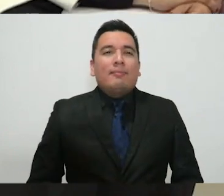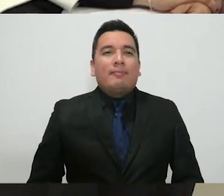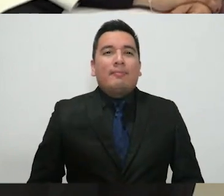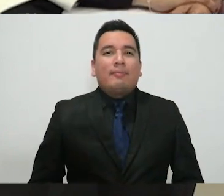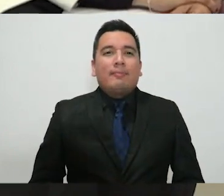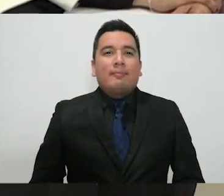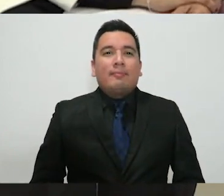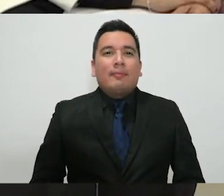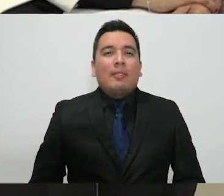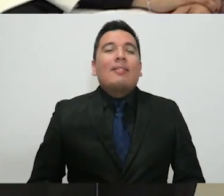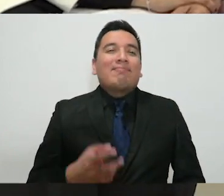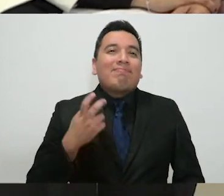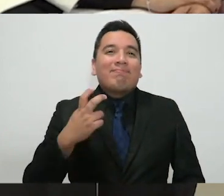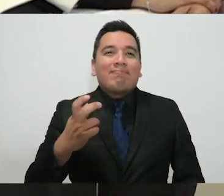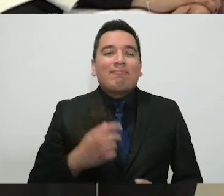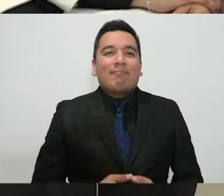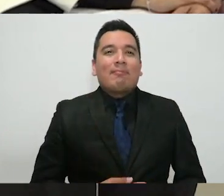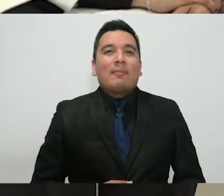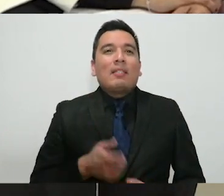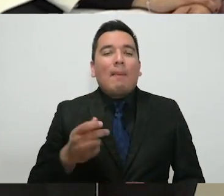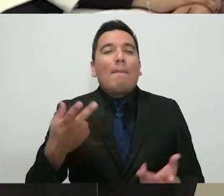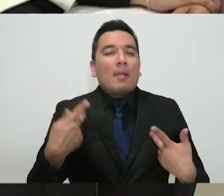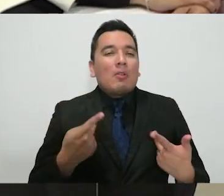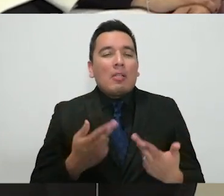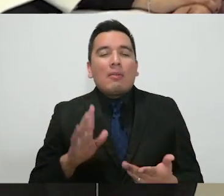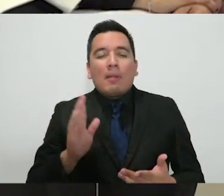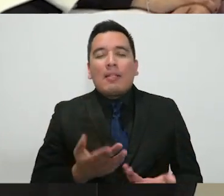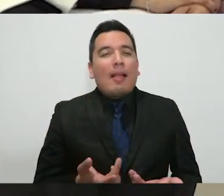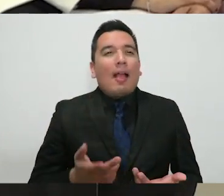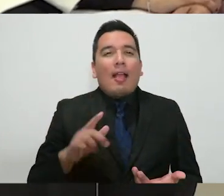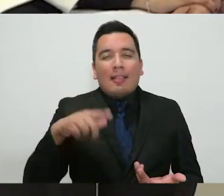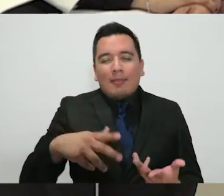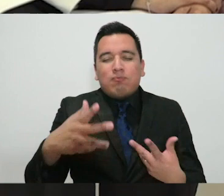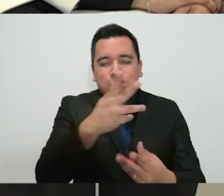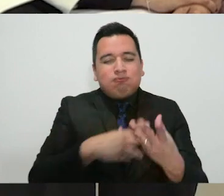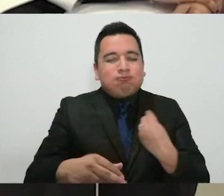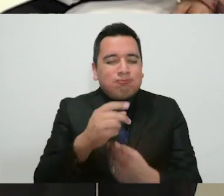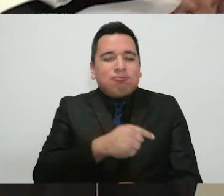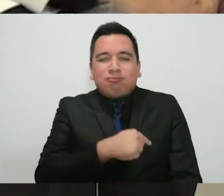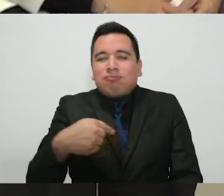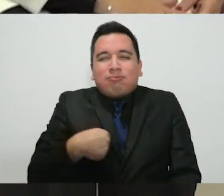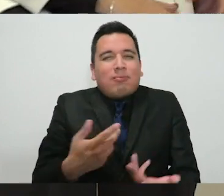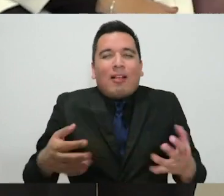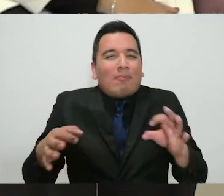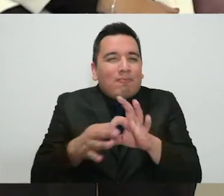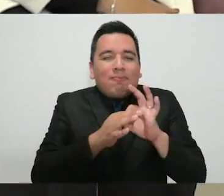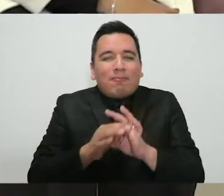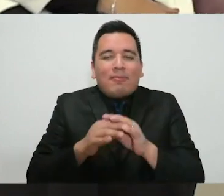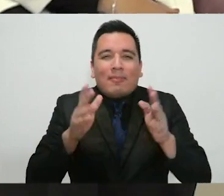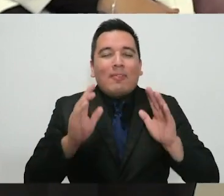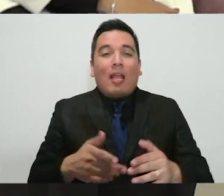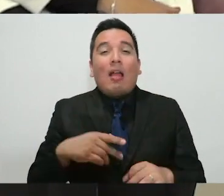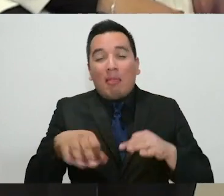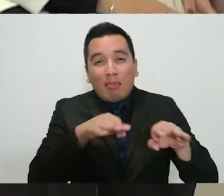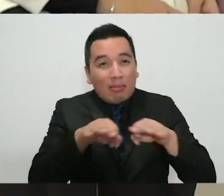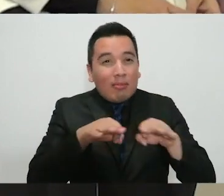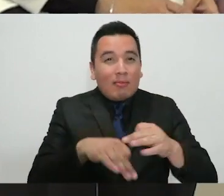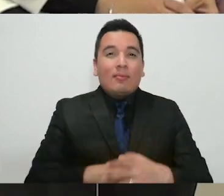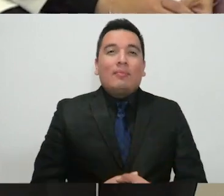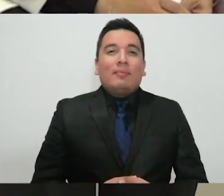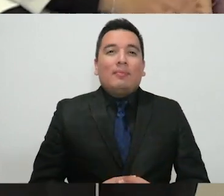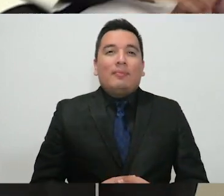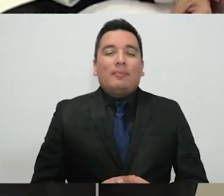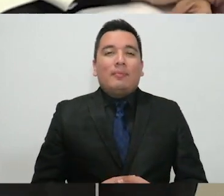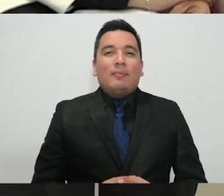ya plenamente involucrados en la sociedad en la que trabajan, en